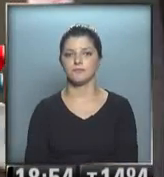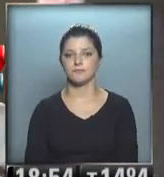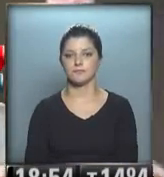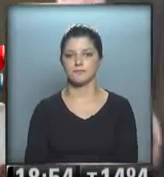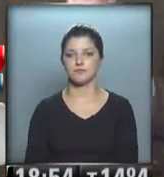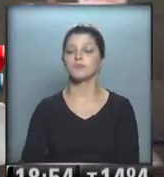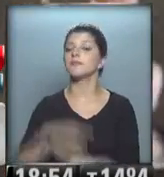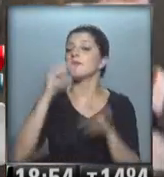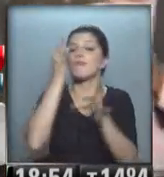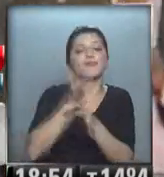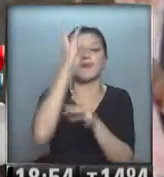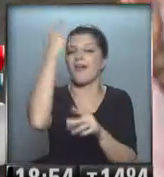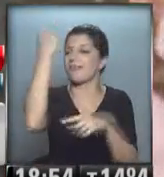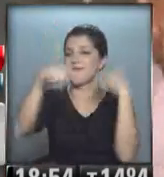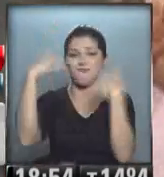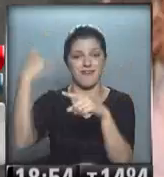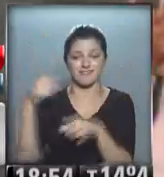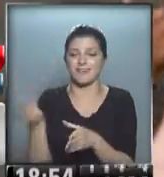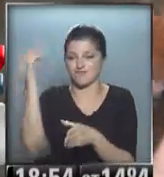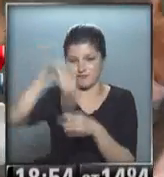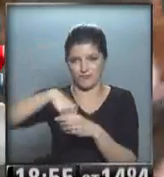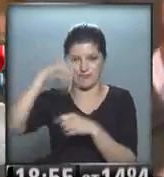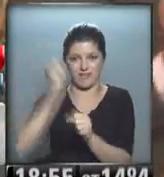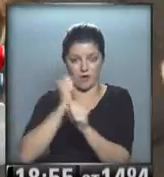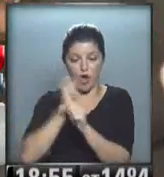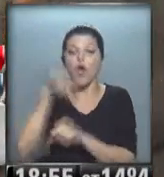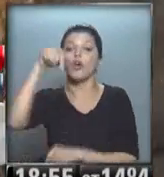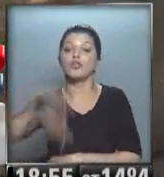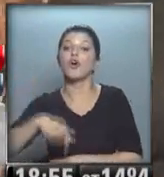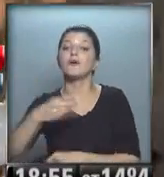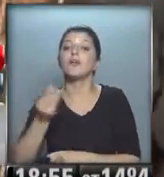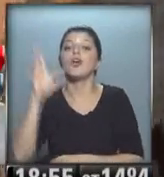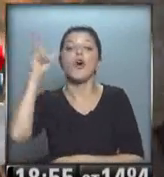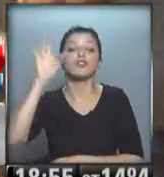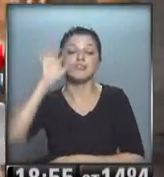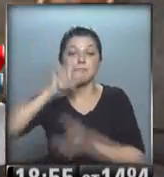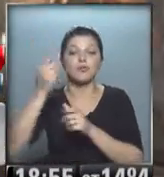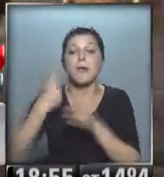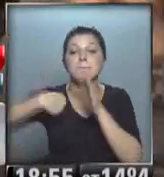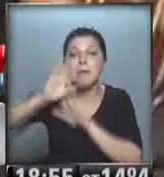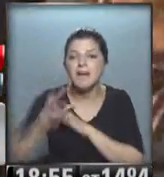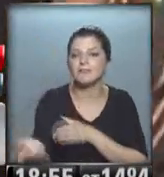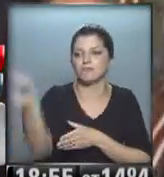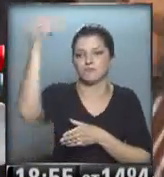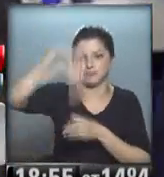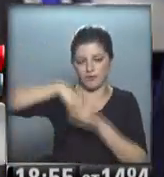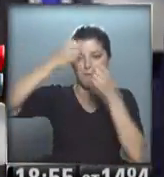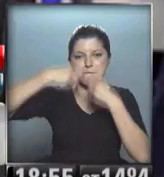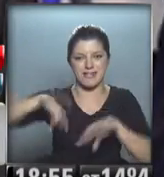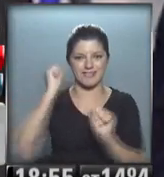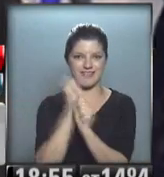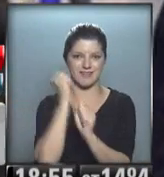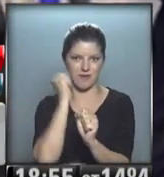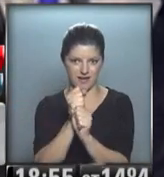de profesionales de la región y hoy estamos incorporando más de 80 trabajadores, la gran mayoría de acá de Hachal,